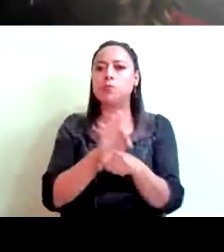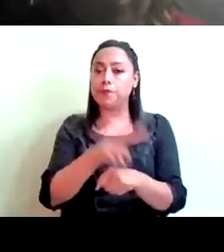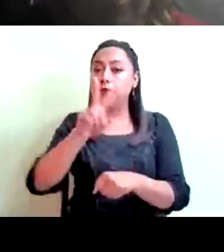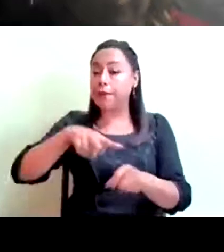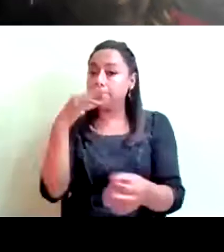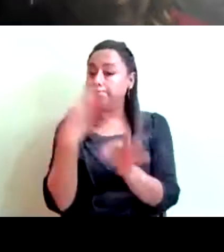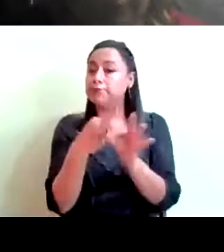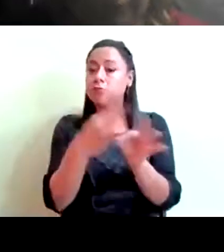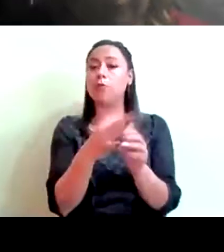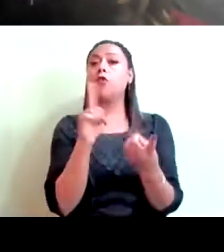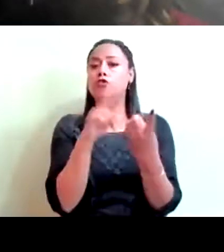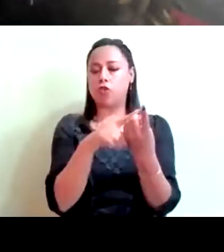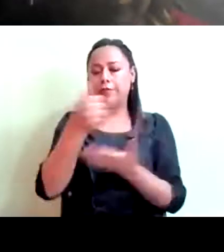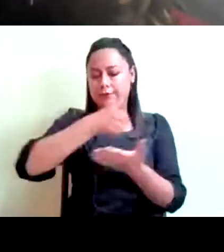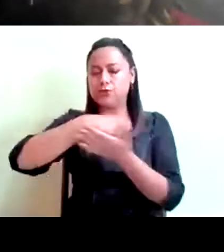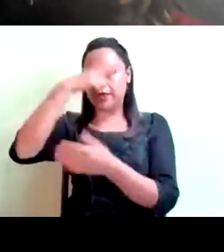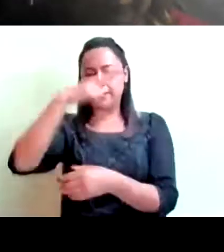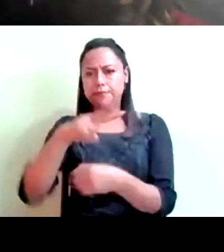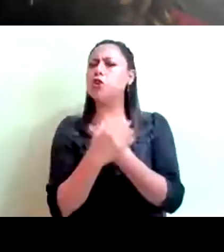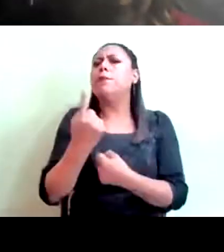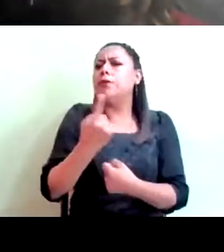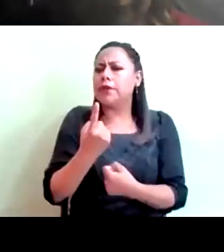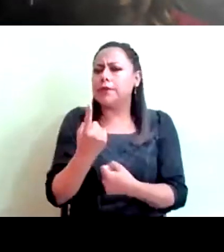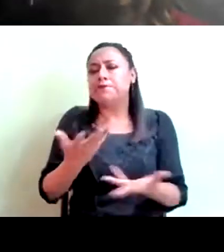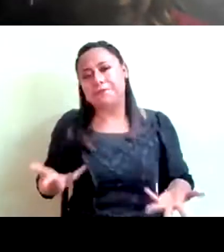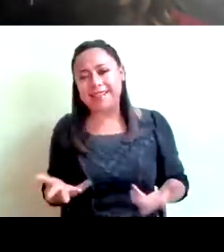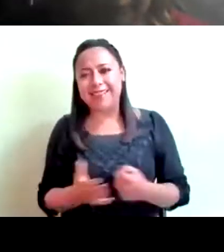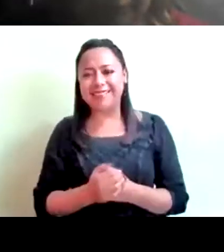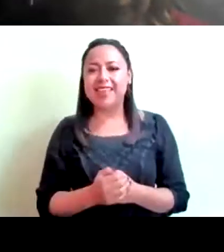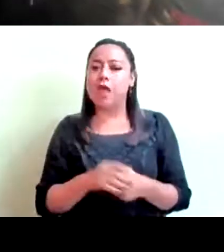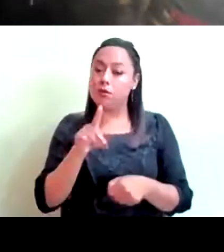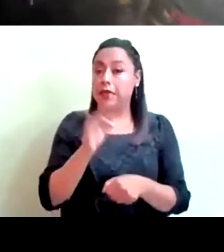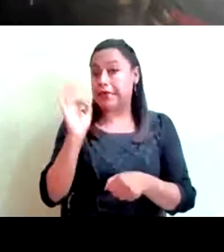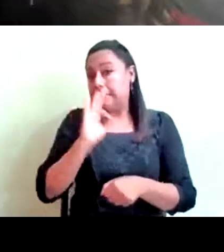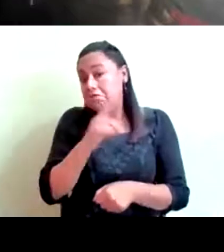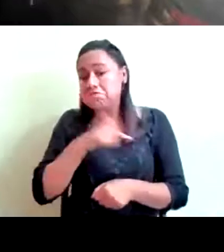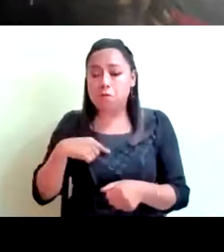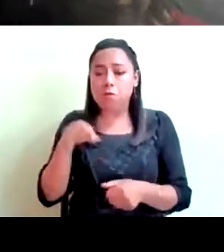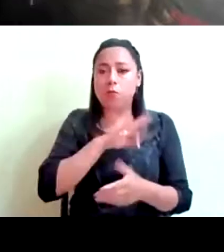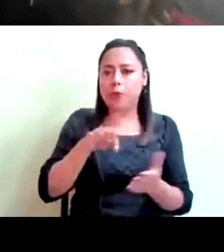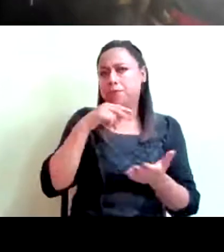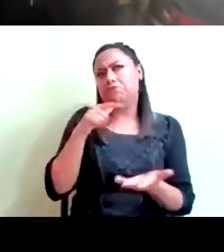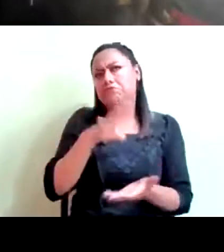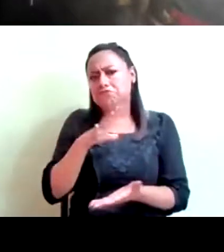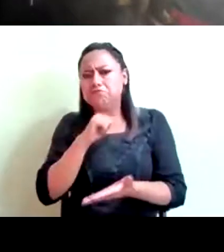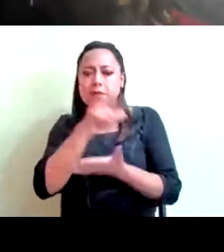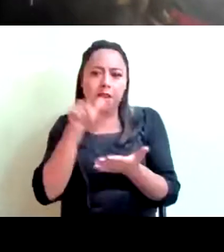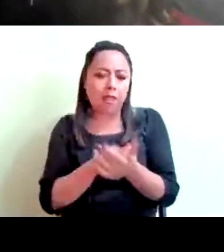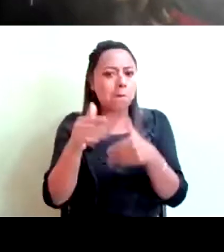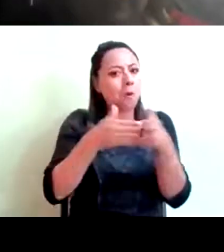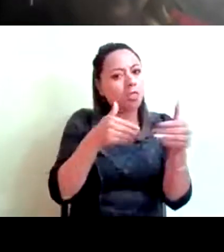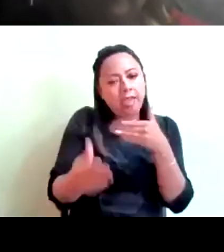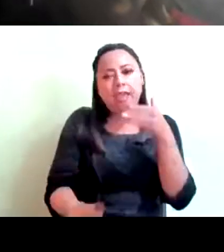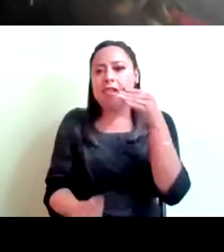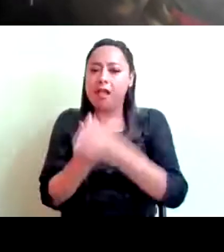aplicable también a nuestra Ciudad de México, porque podemos tener una ley muy innovadora,